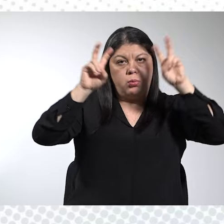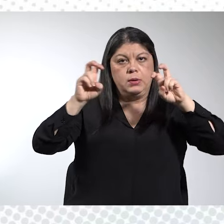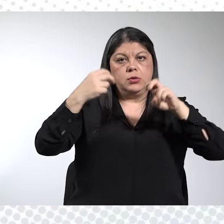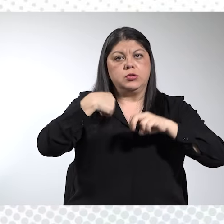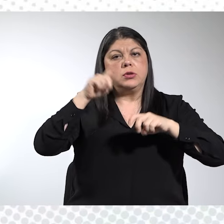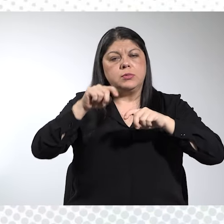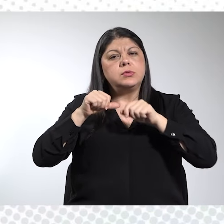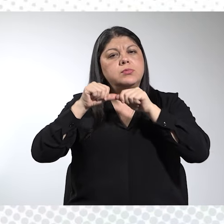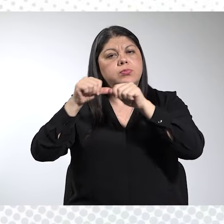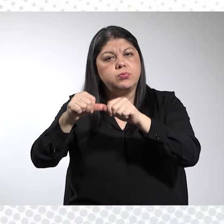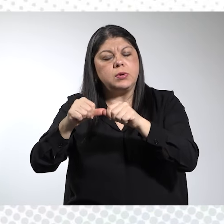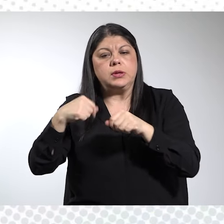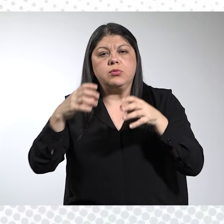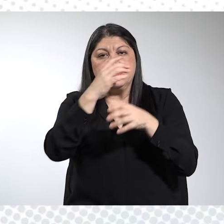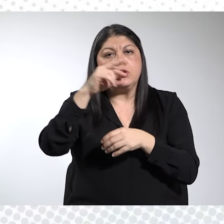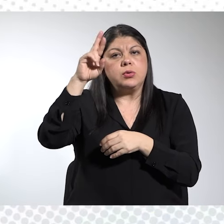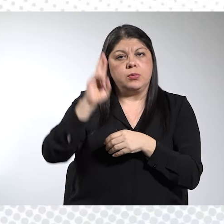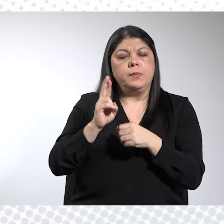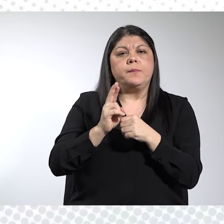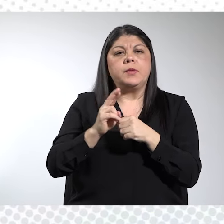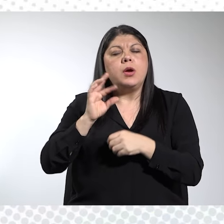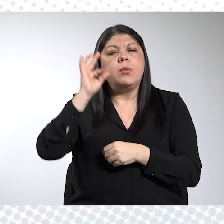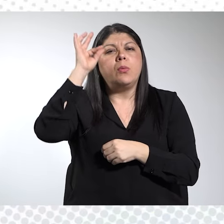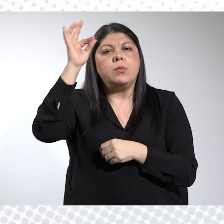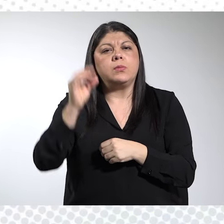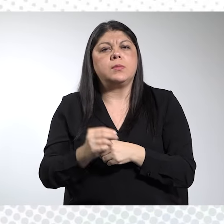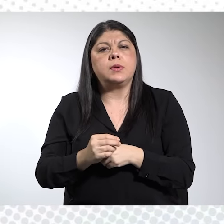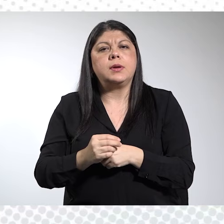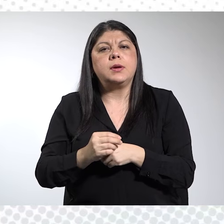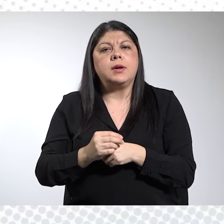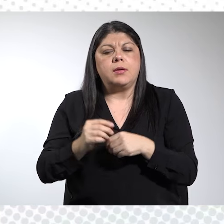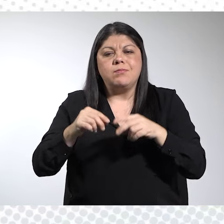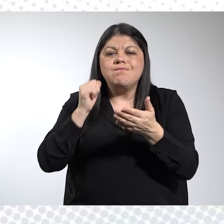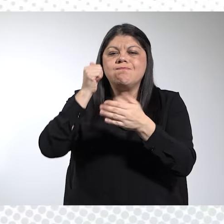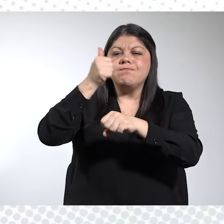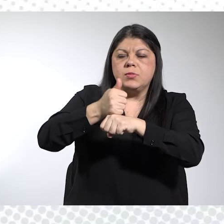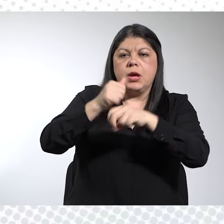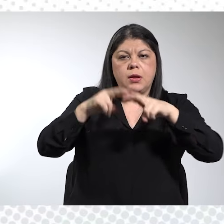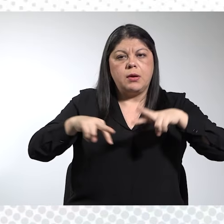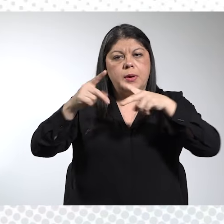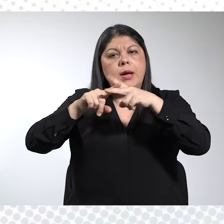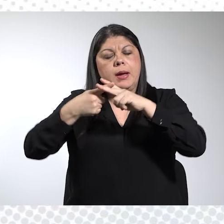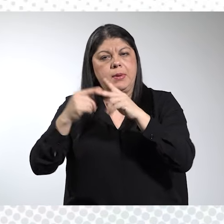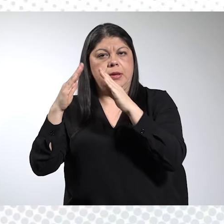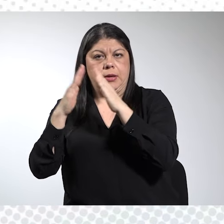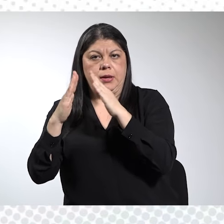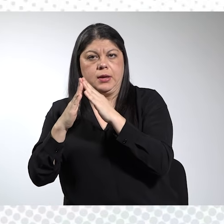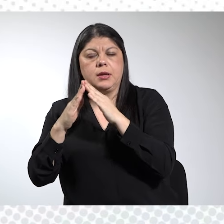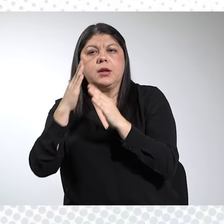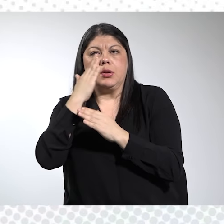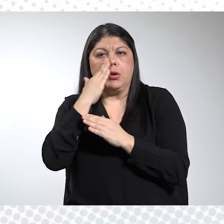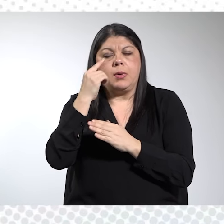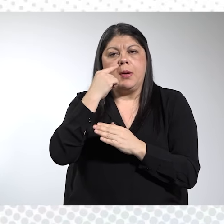análisis y tenemos que seguir conservando esta Costa Rica del futuro cimentada en valores y empieza en el calor humano